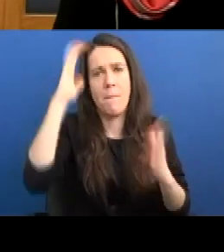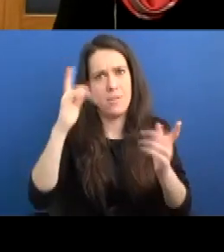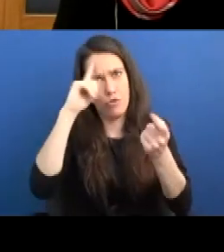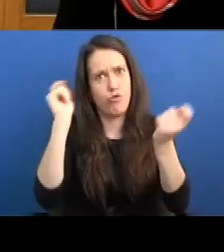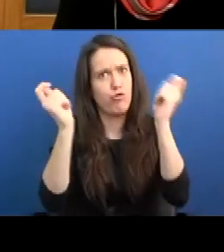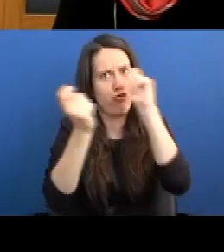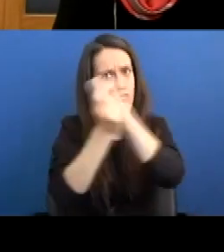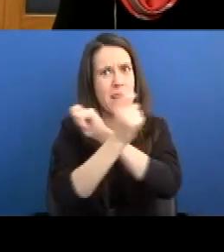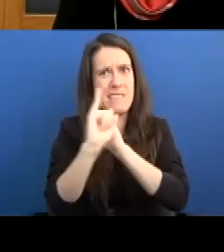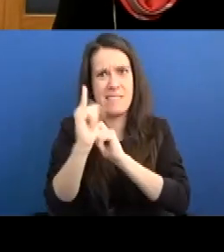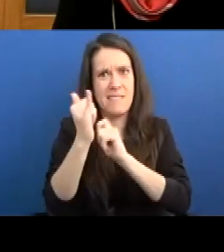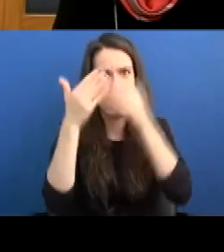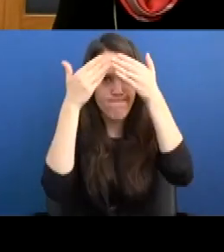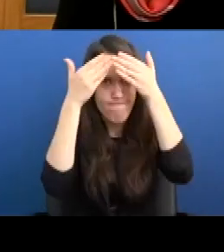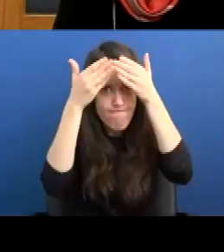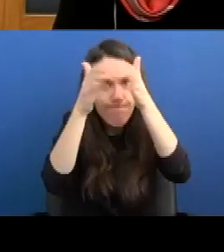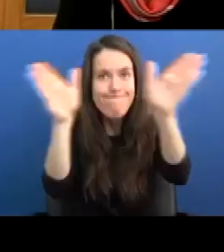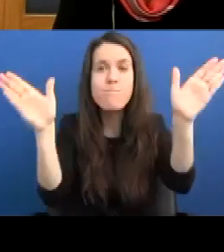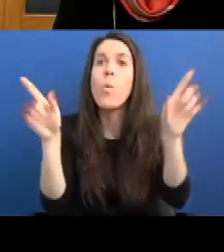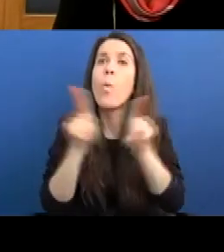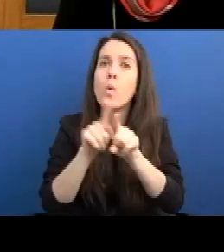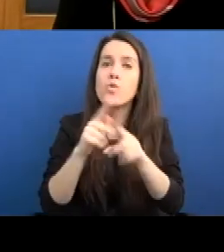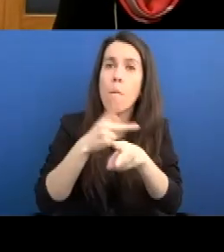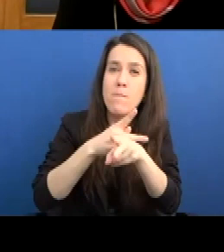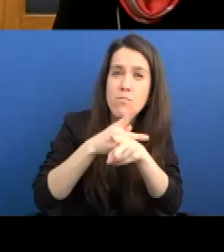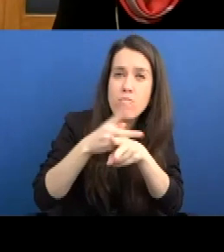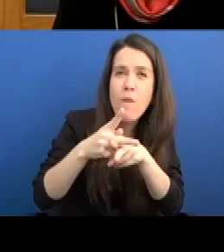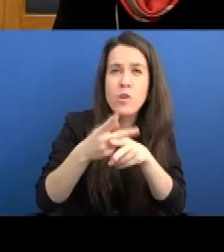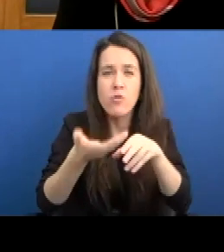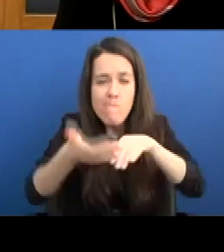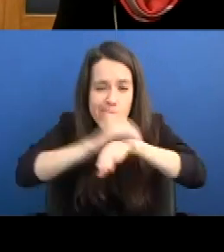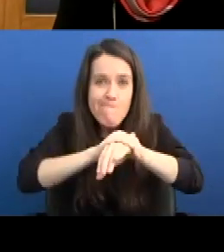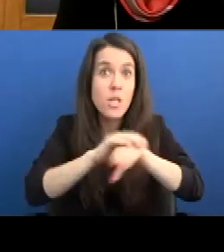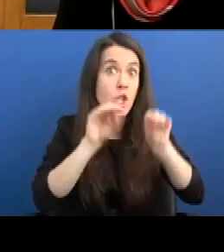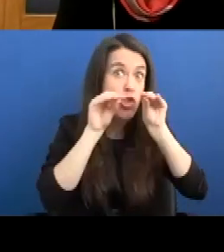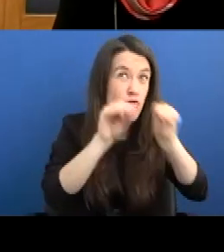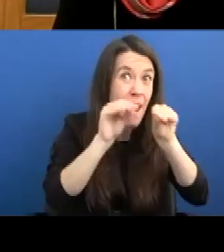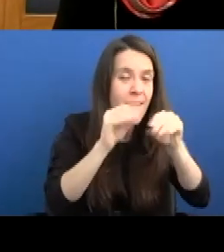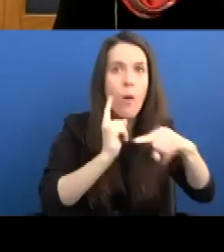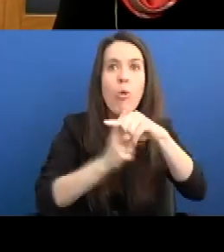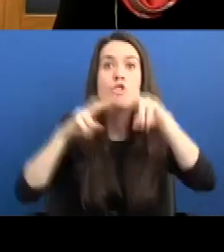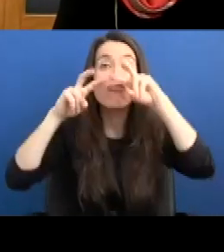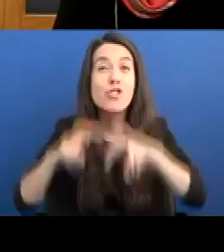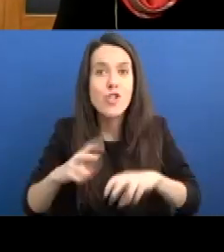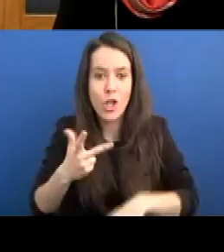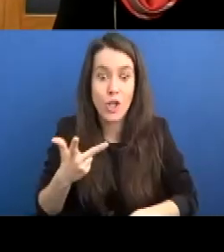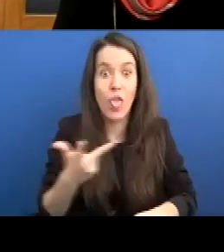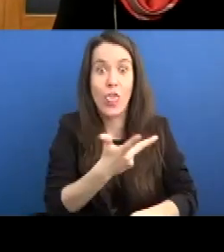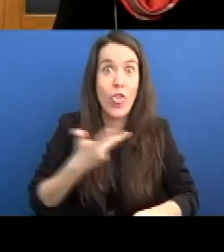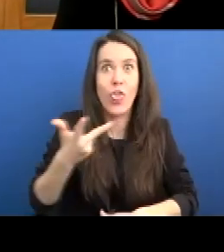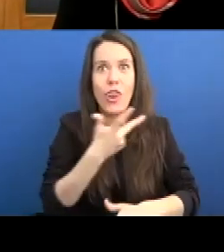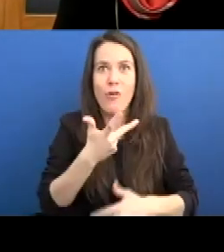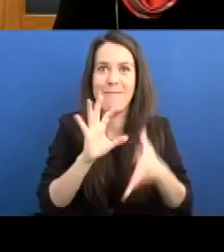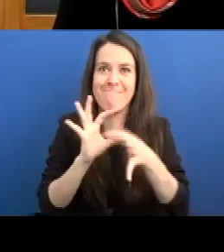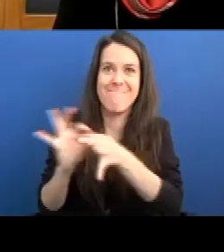Con toda certeza, se requiere un cambio de mentalidad, pero también la profesionalización, la capacitación y la investigación van de la